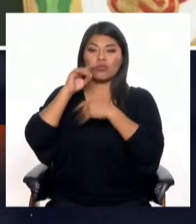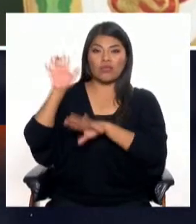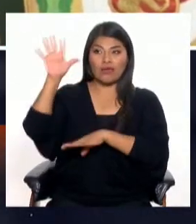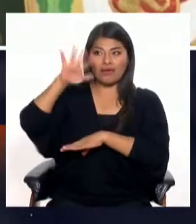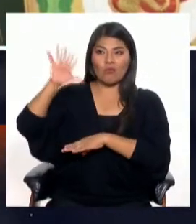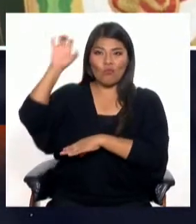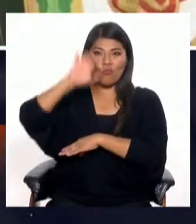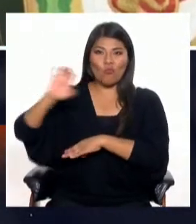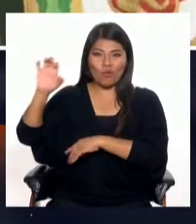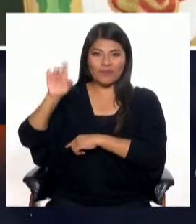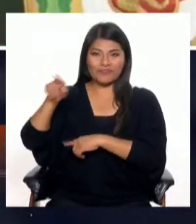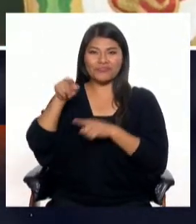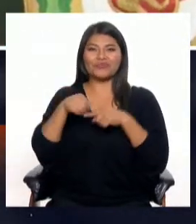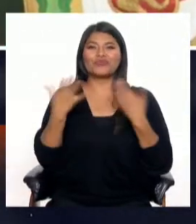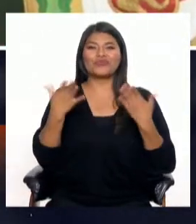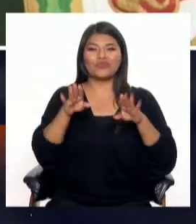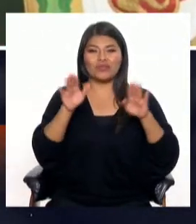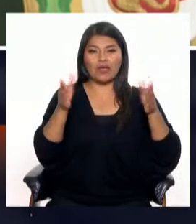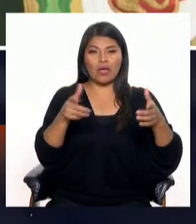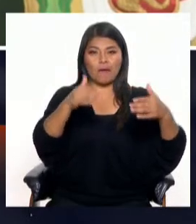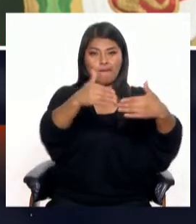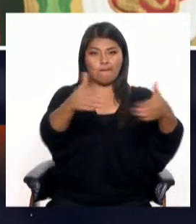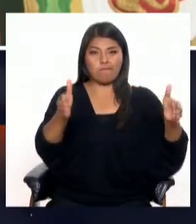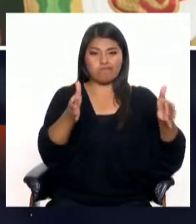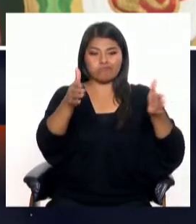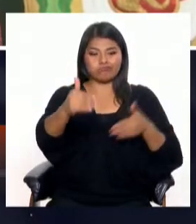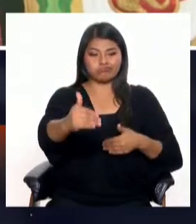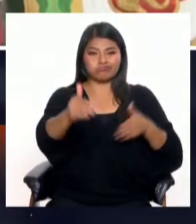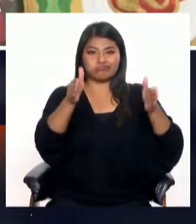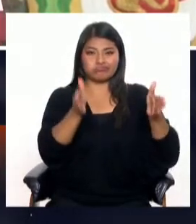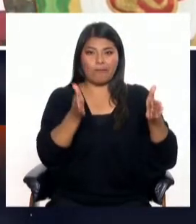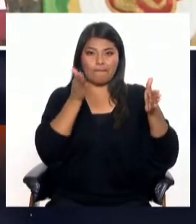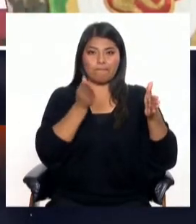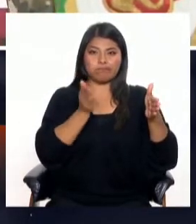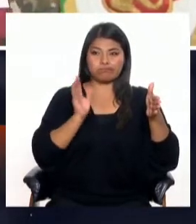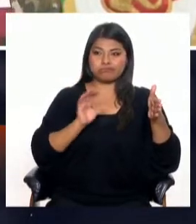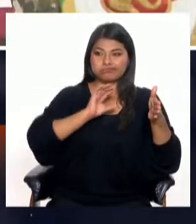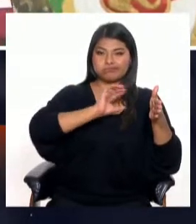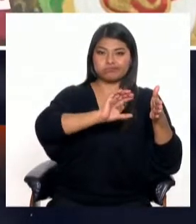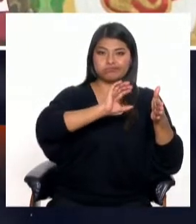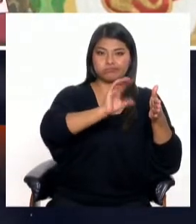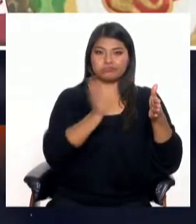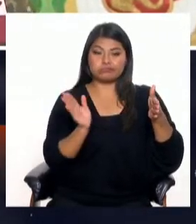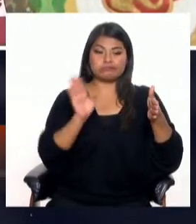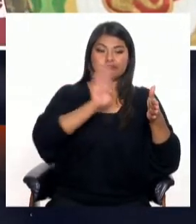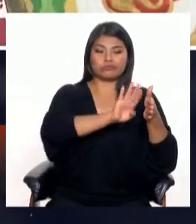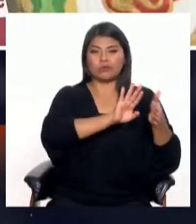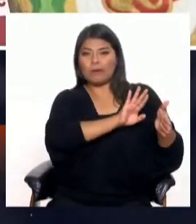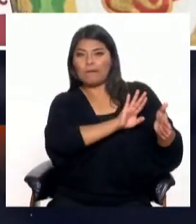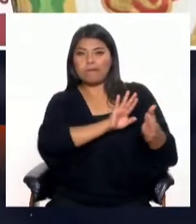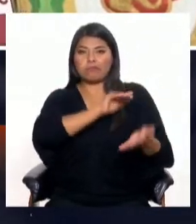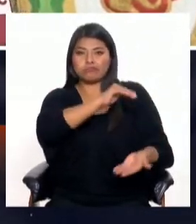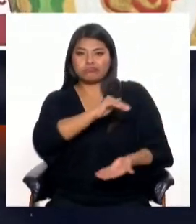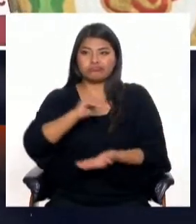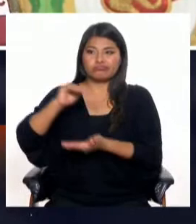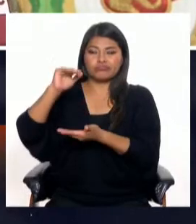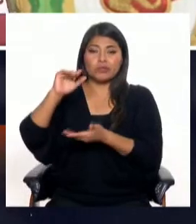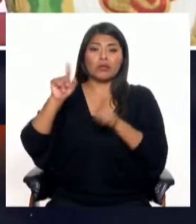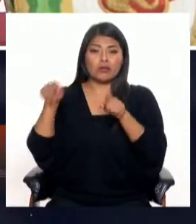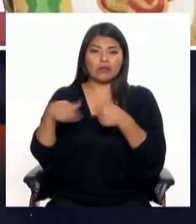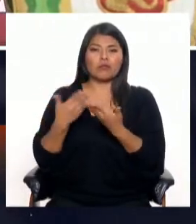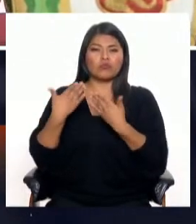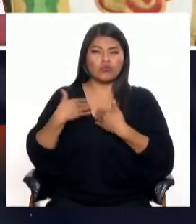del preñado de los contenedores. Nosotros teníamos bajo el radar a esta organización ya hace algún tiempo, así que comenzamos a desarrollar una